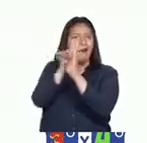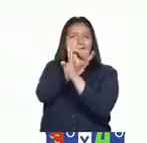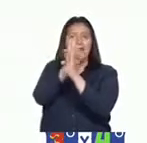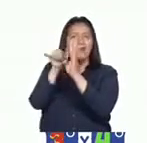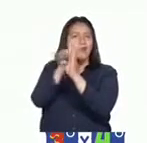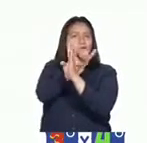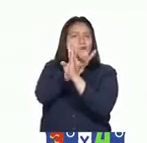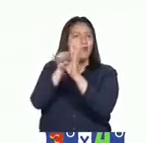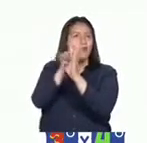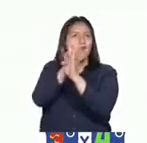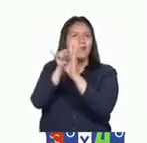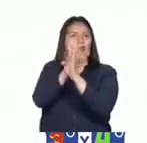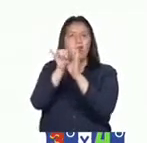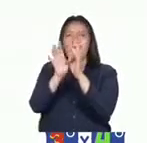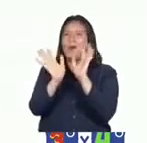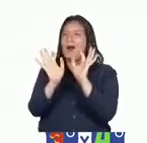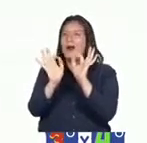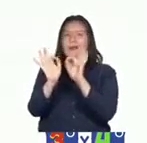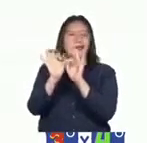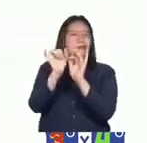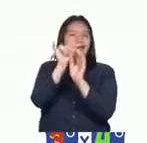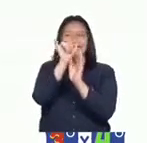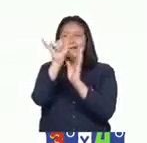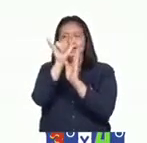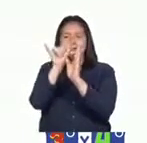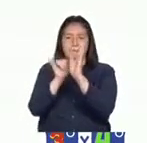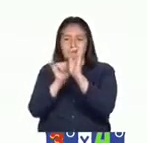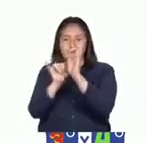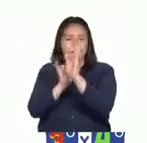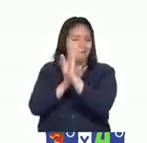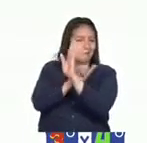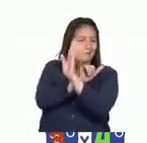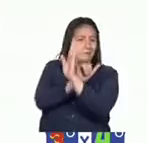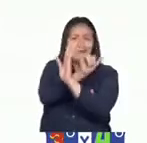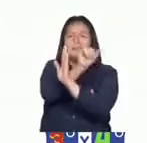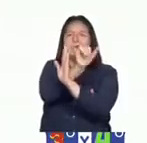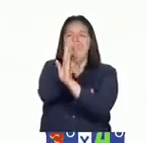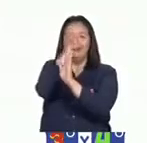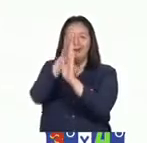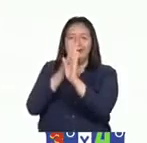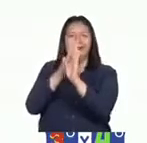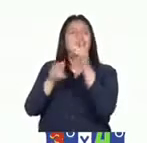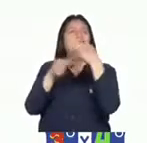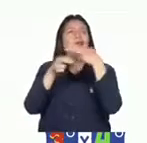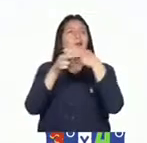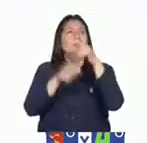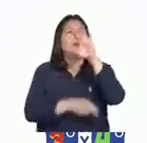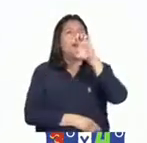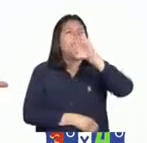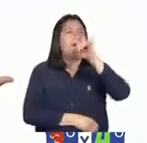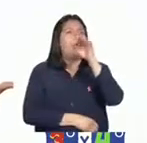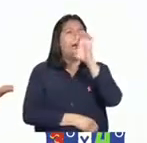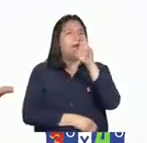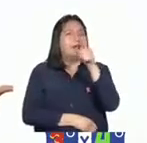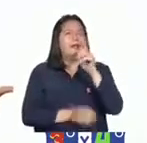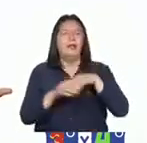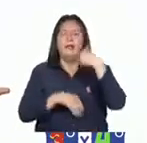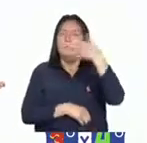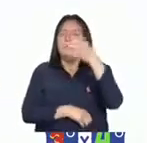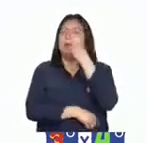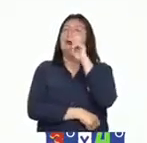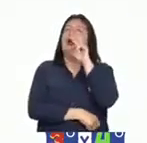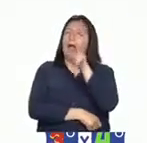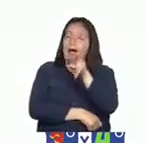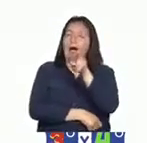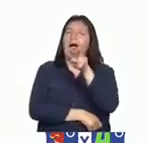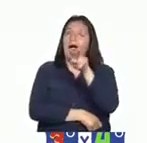uno a uno y se encuentran a la misma distancia de una línea imaginaria llamada eje de simetría. Después de este